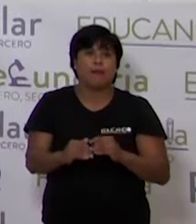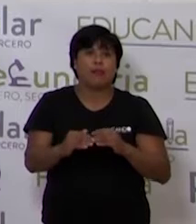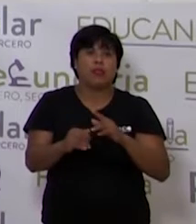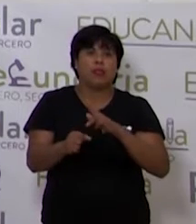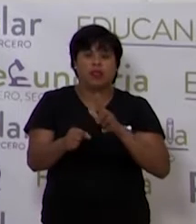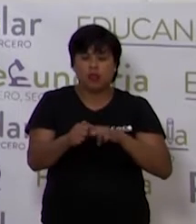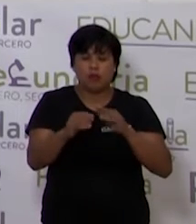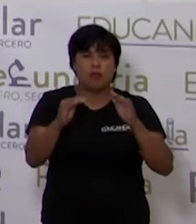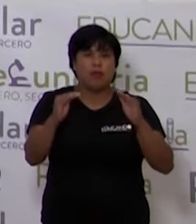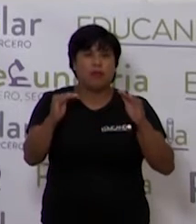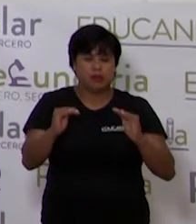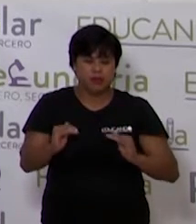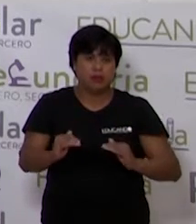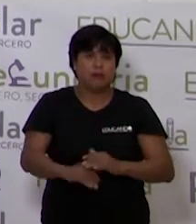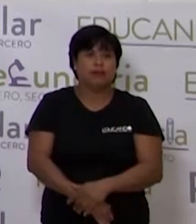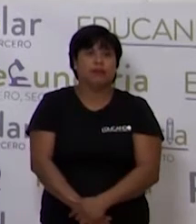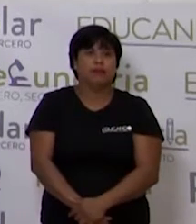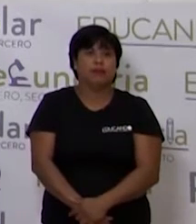normal.